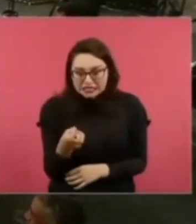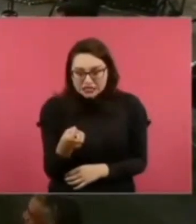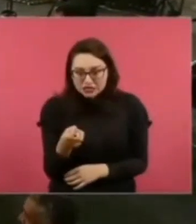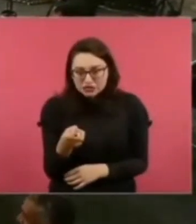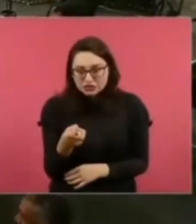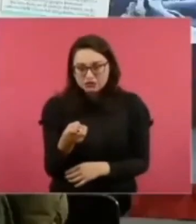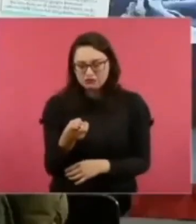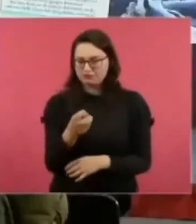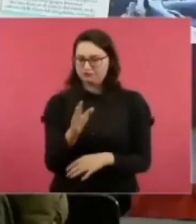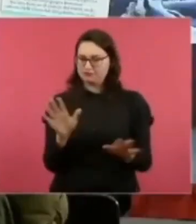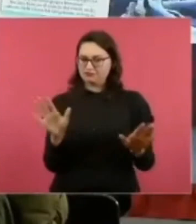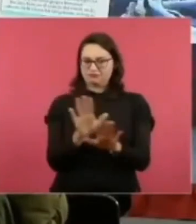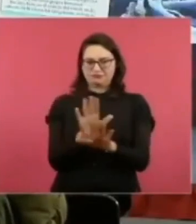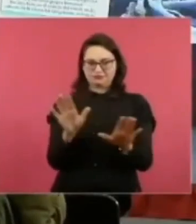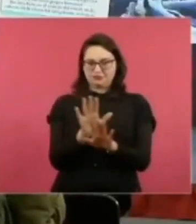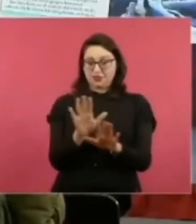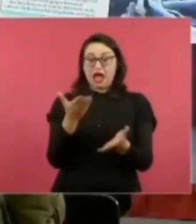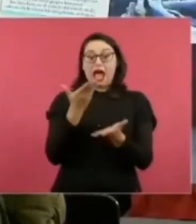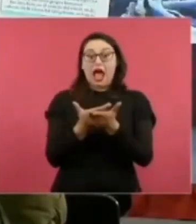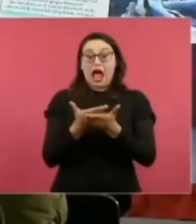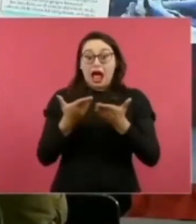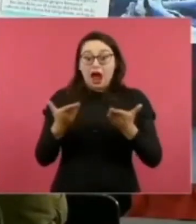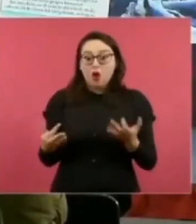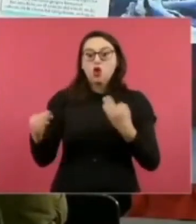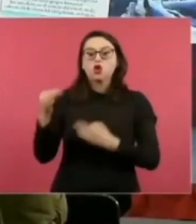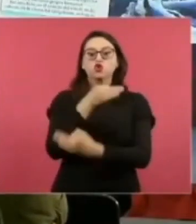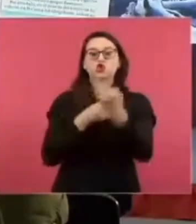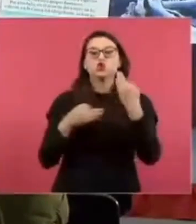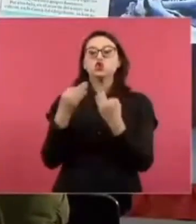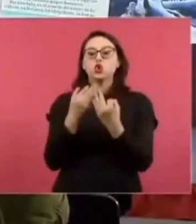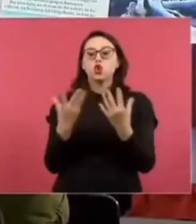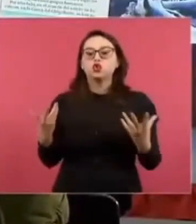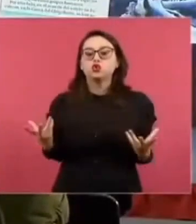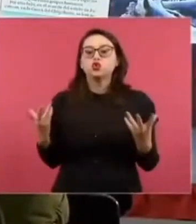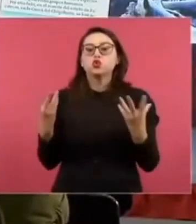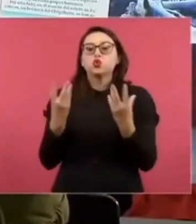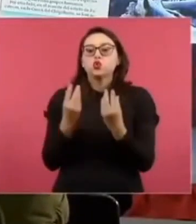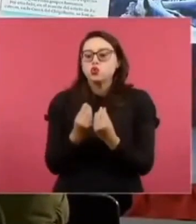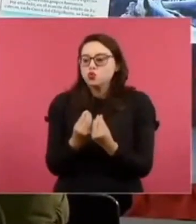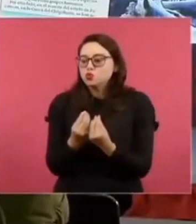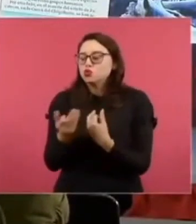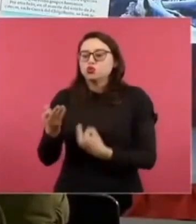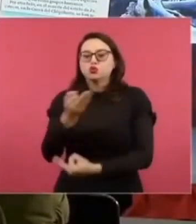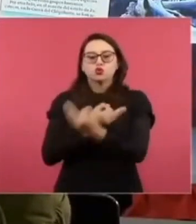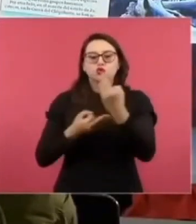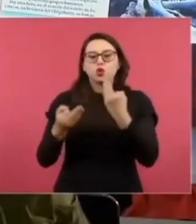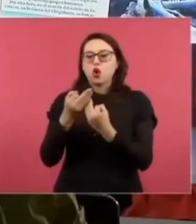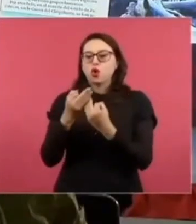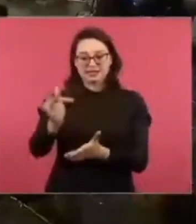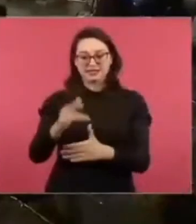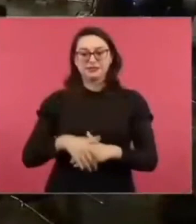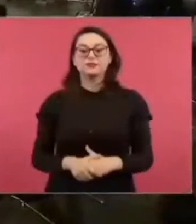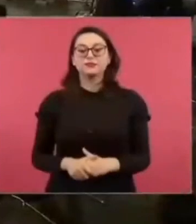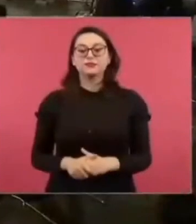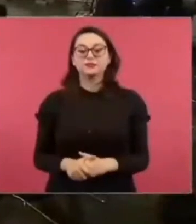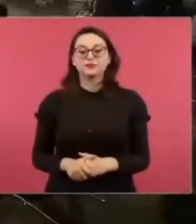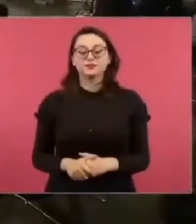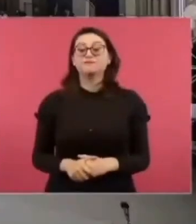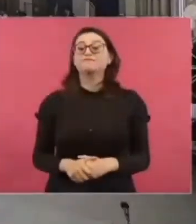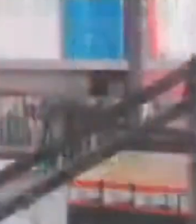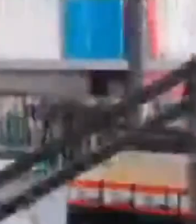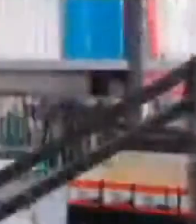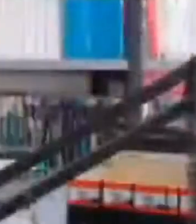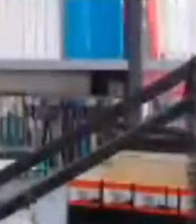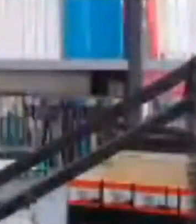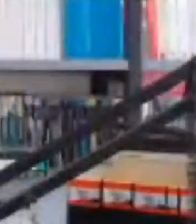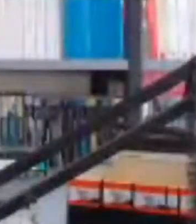tipo de lecciones, porque es una lección no solamente para los